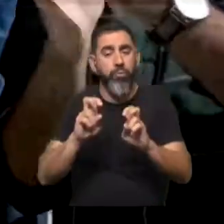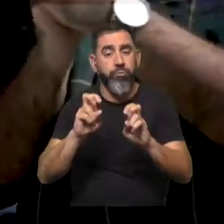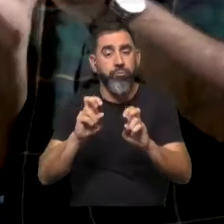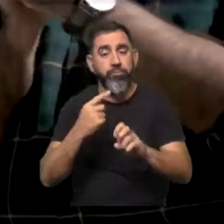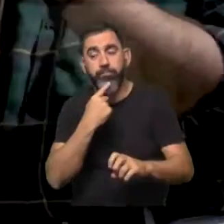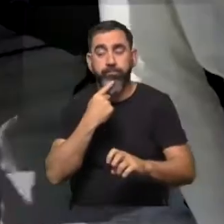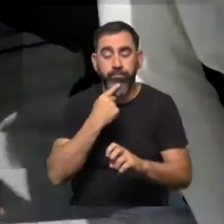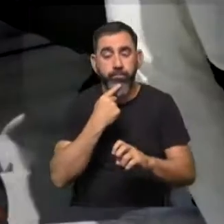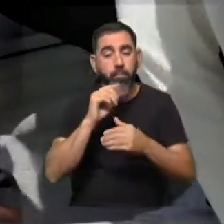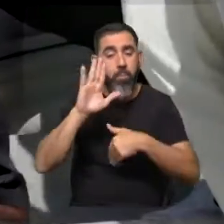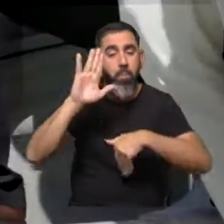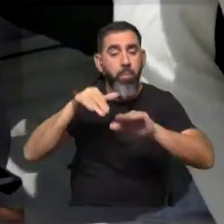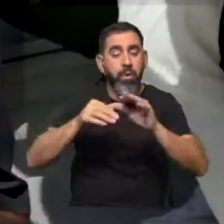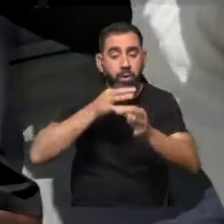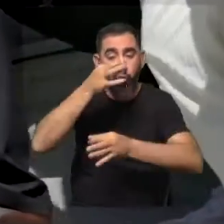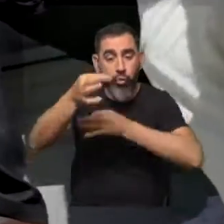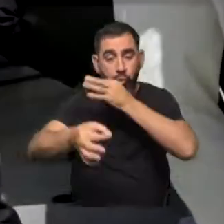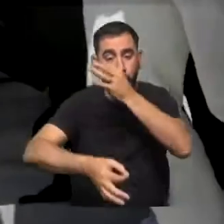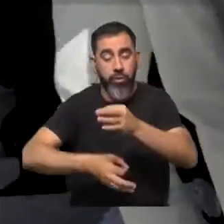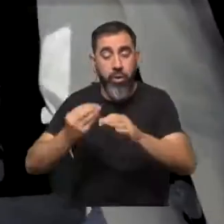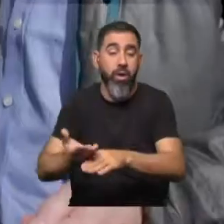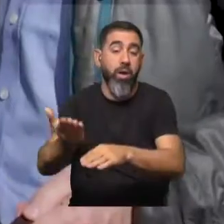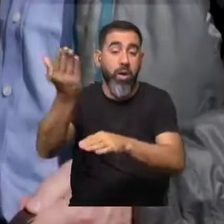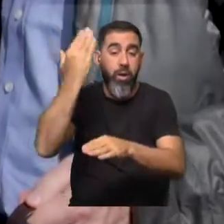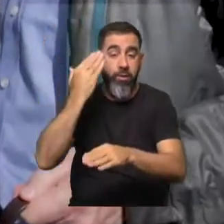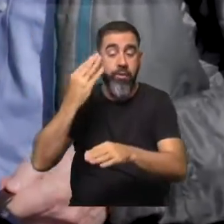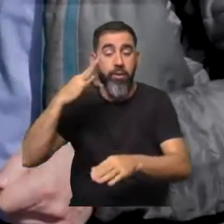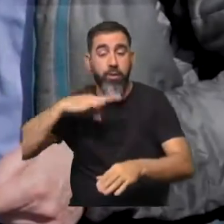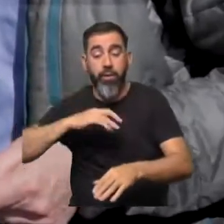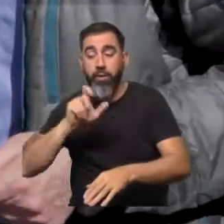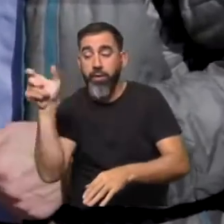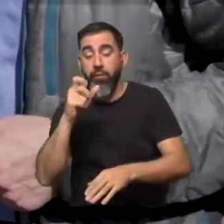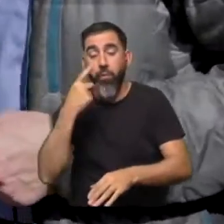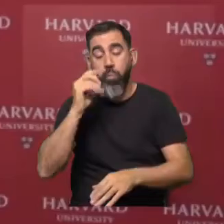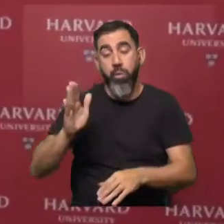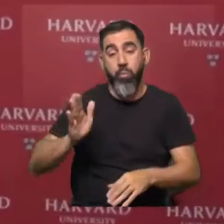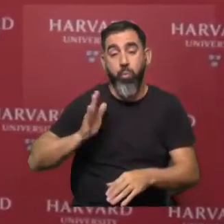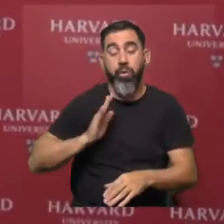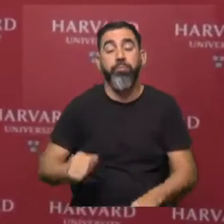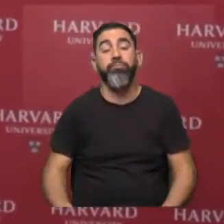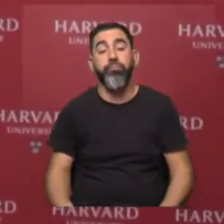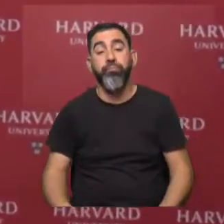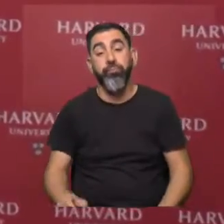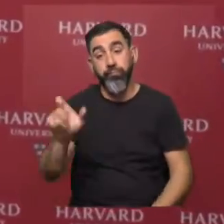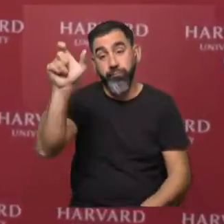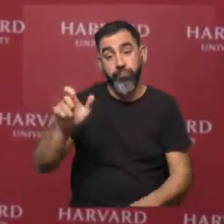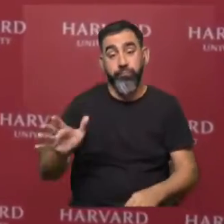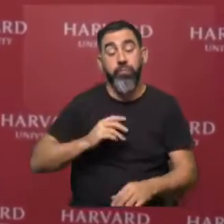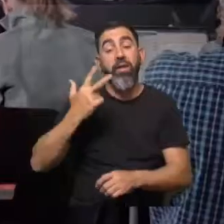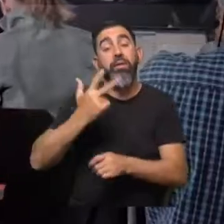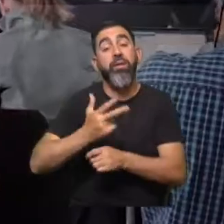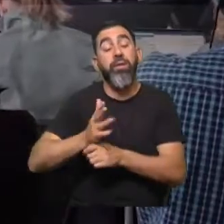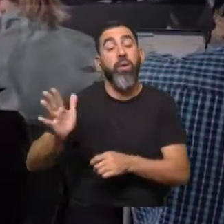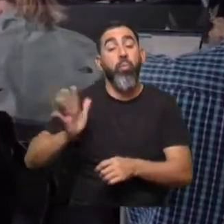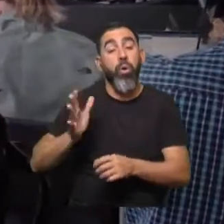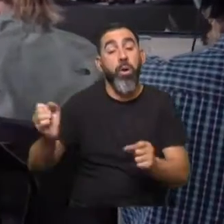tela de juicio buena parte de las explicaciones que se habían dado a la brecha salarial entre hombres y mujeres. Claudia Goldin es la tercera mujer